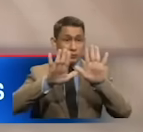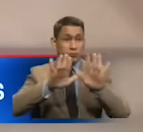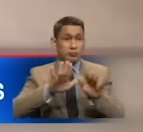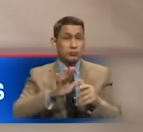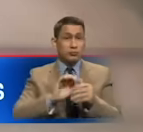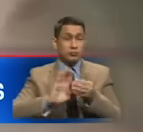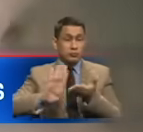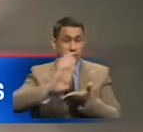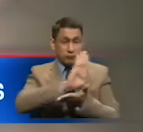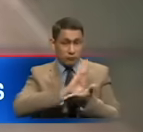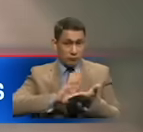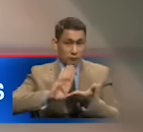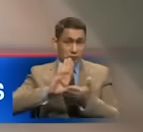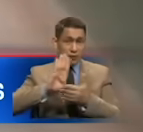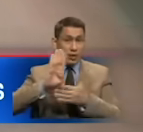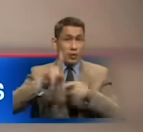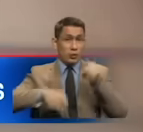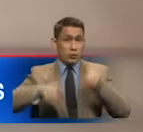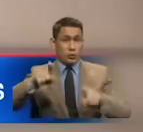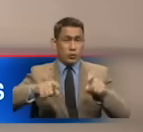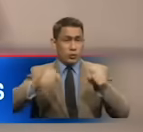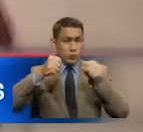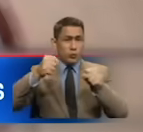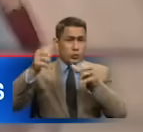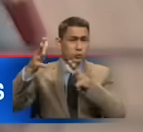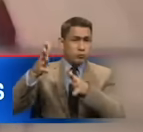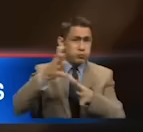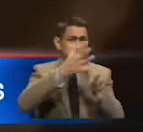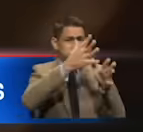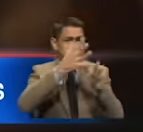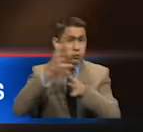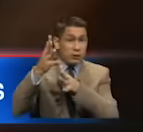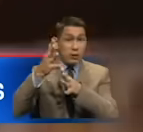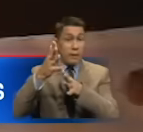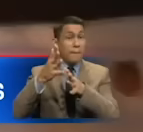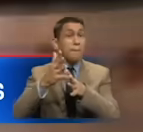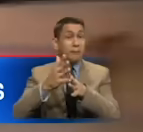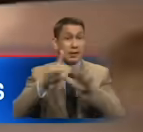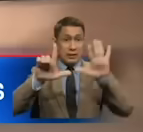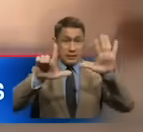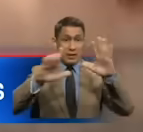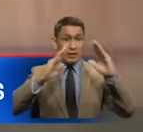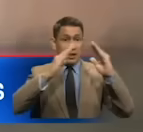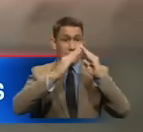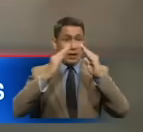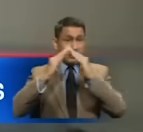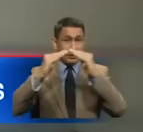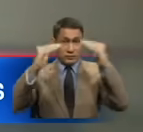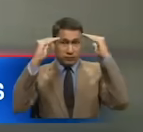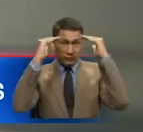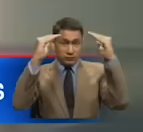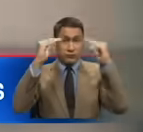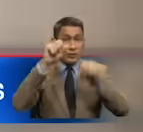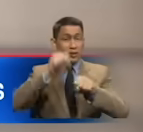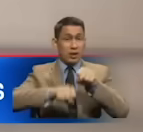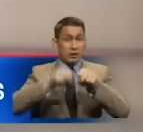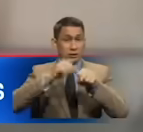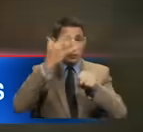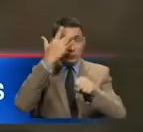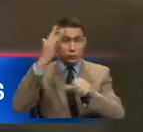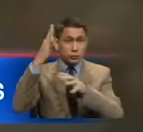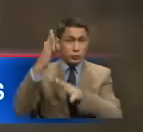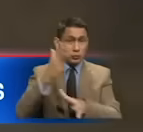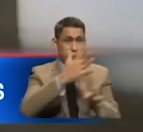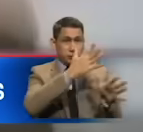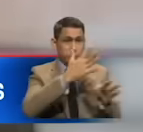Negras, fuertes vientos desprendieron los techos de al menos 7 viviendas, lo cual provocó que sus bienes se dañen al quedar